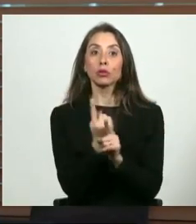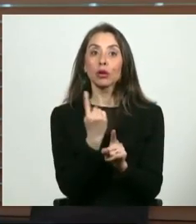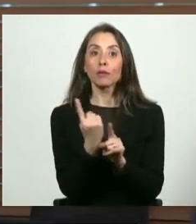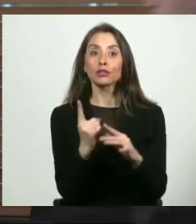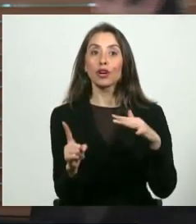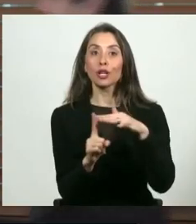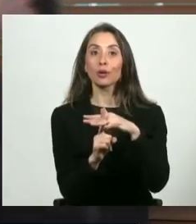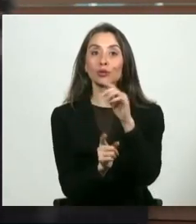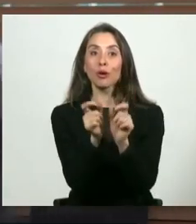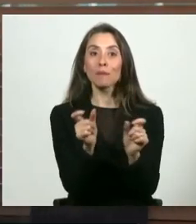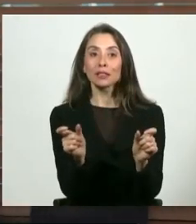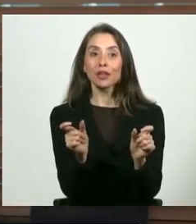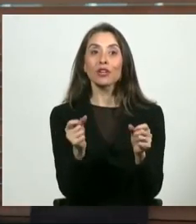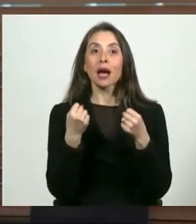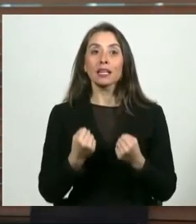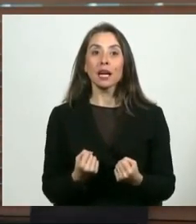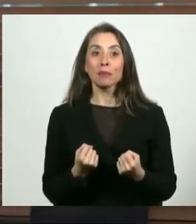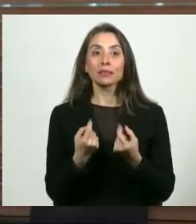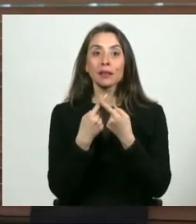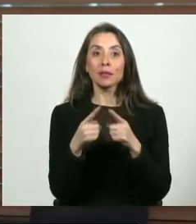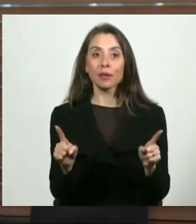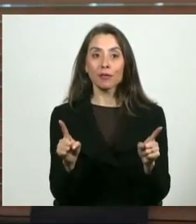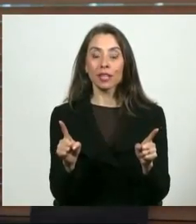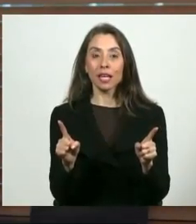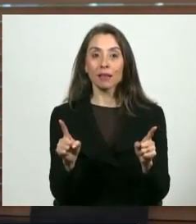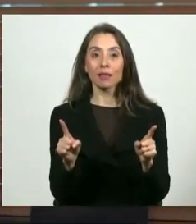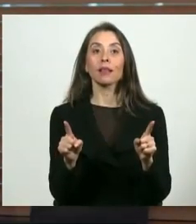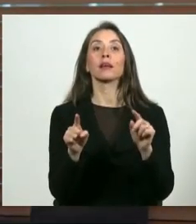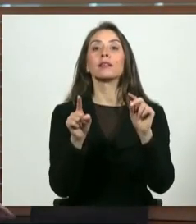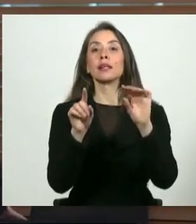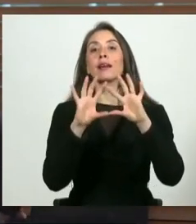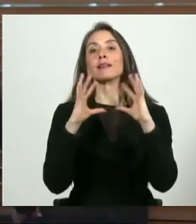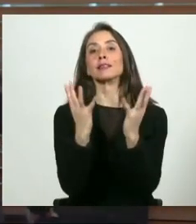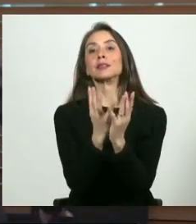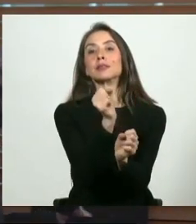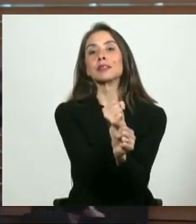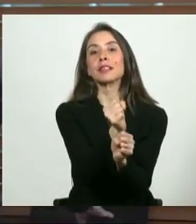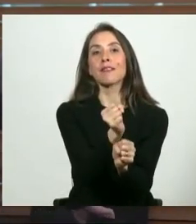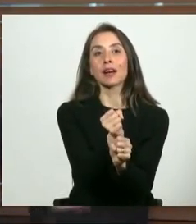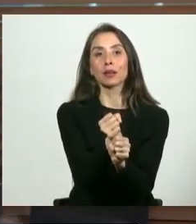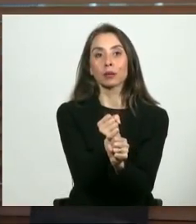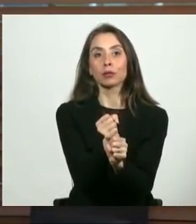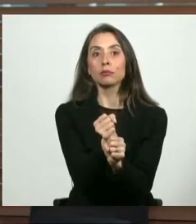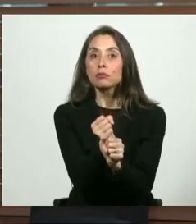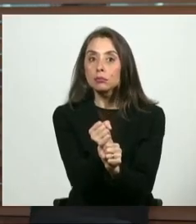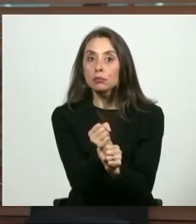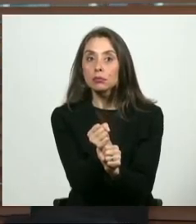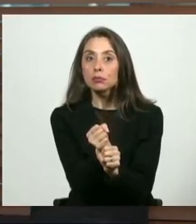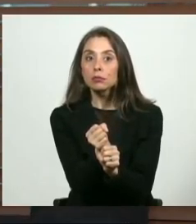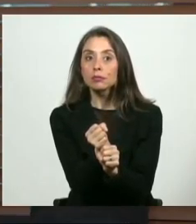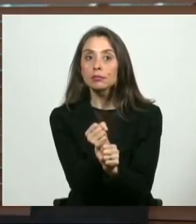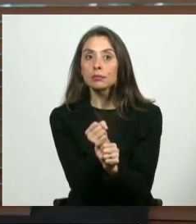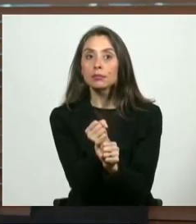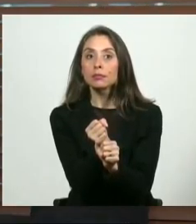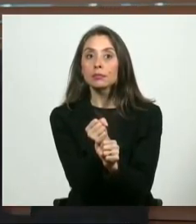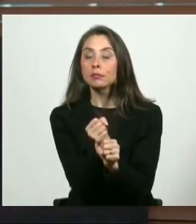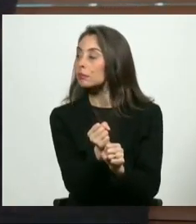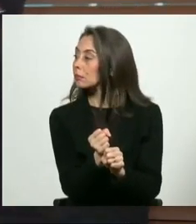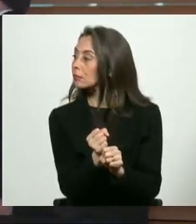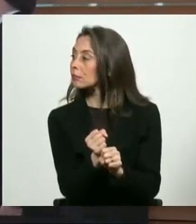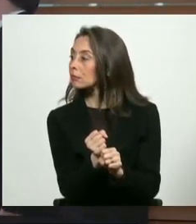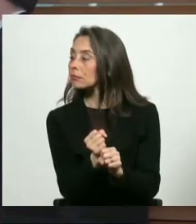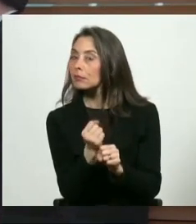inclusión de las personas con capacidades diferentes en el mundo laboral, también con los empleos que poseen actualmente y cómo se puede acceder